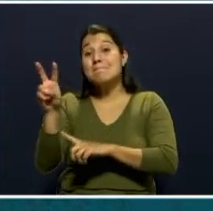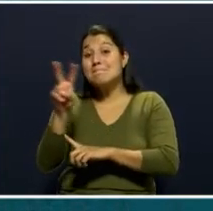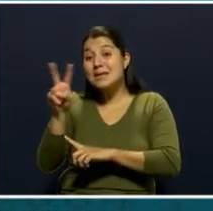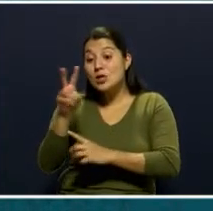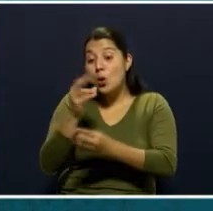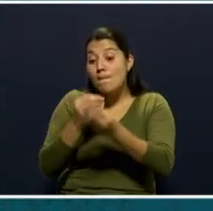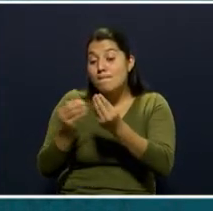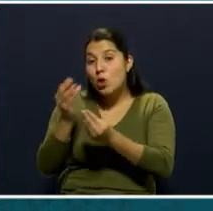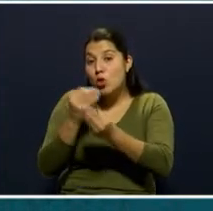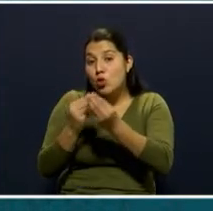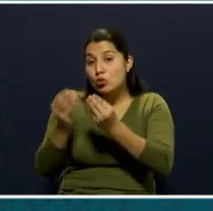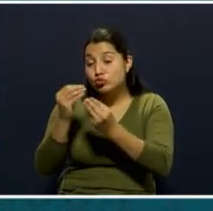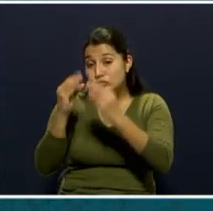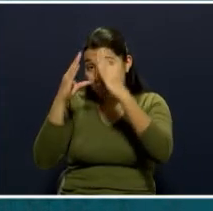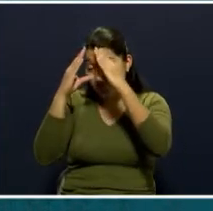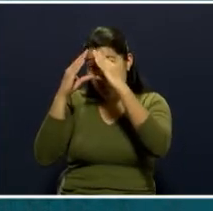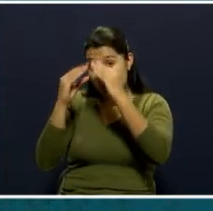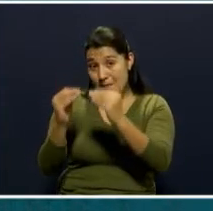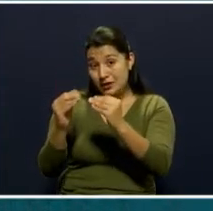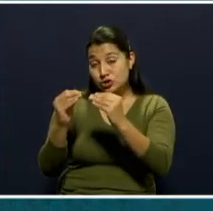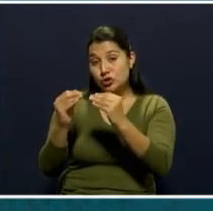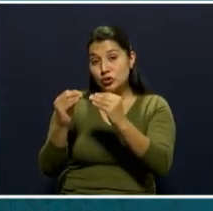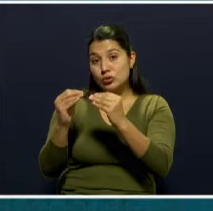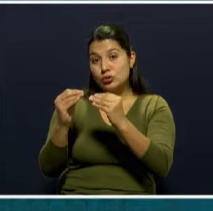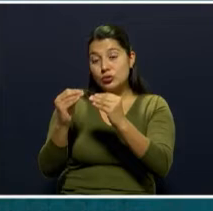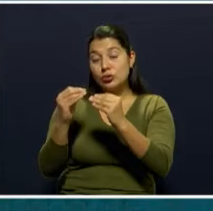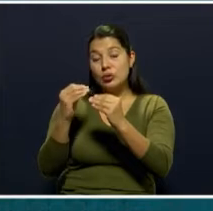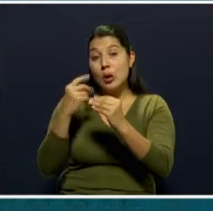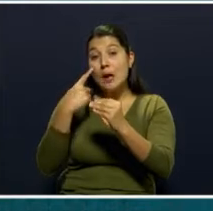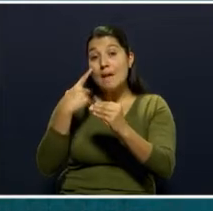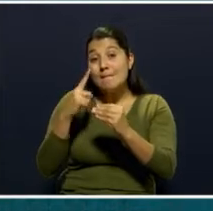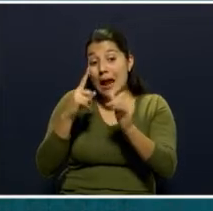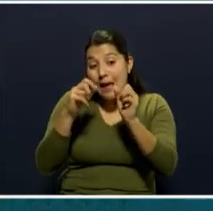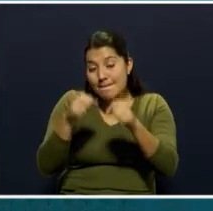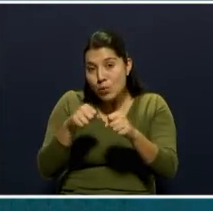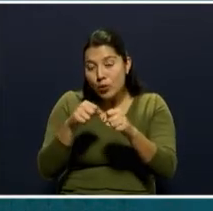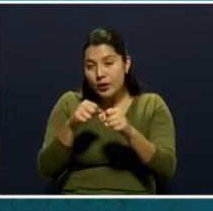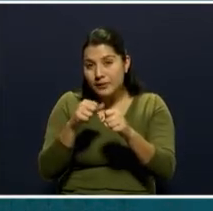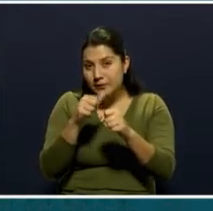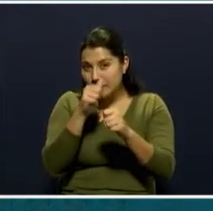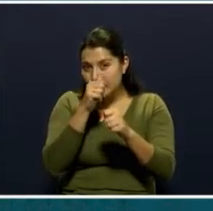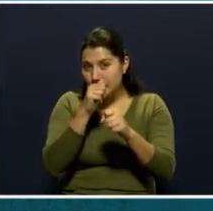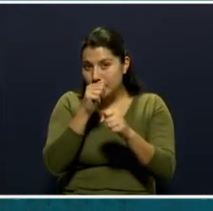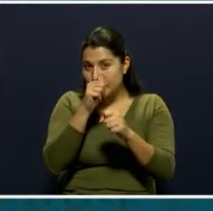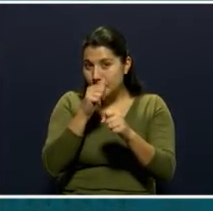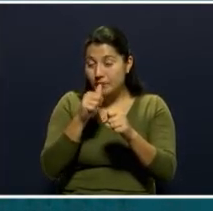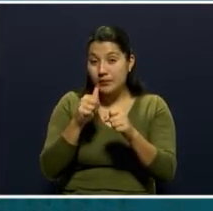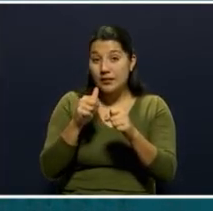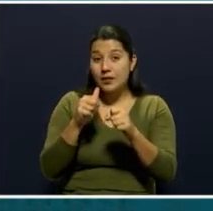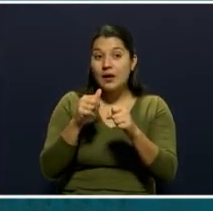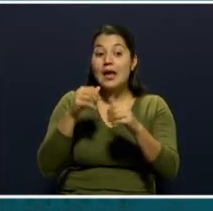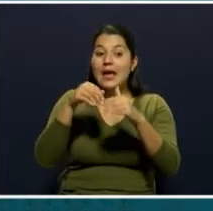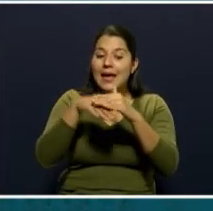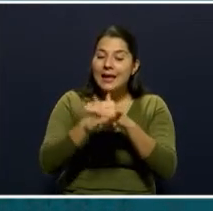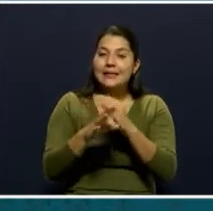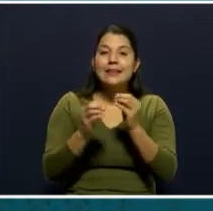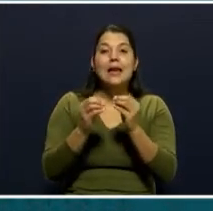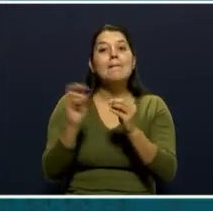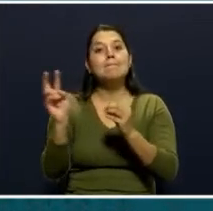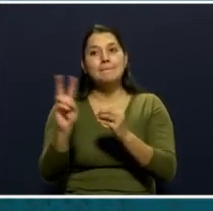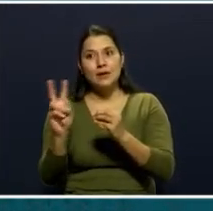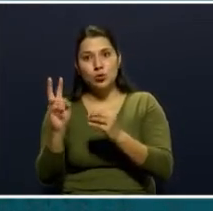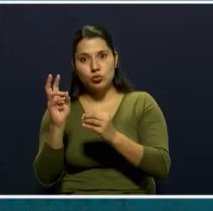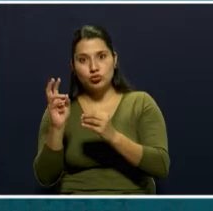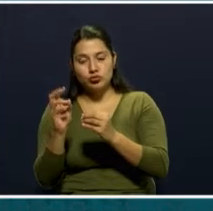de la célula las proteínas que componen el virus. Cuando esta información entra, se hacen más virus, se hacen más proteínas, y vemos que